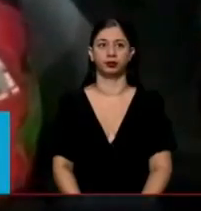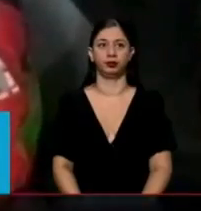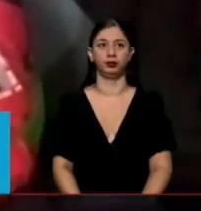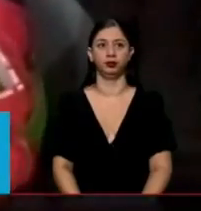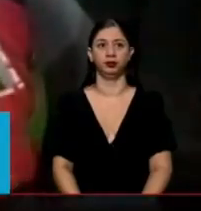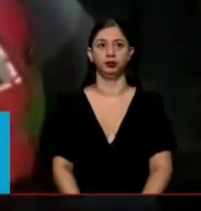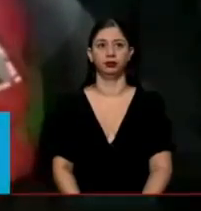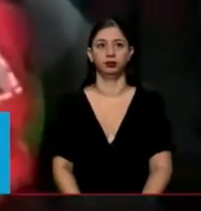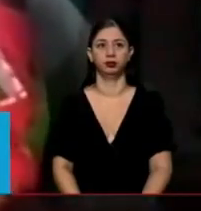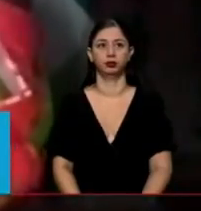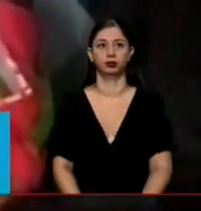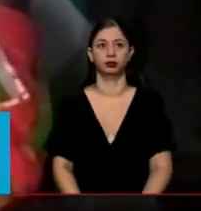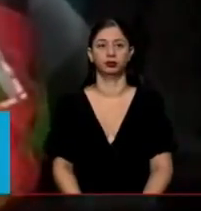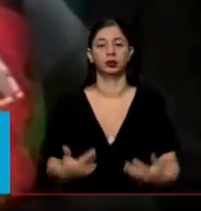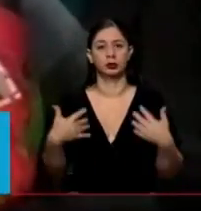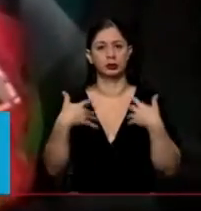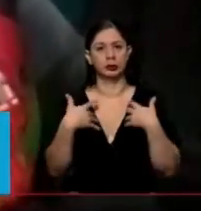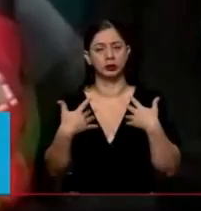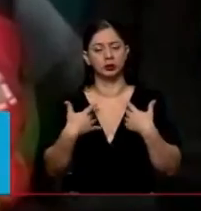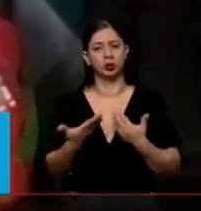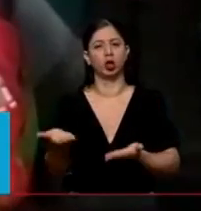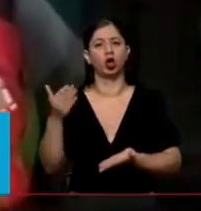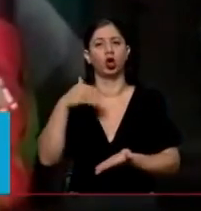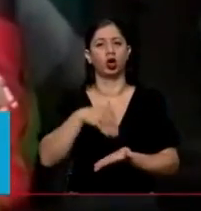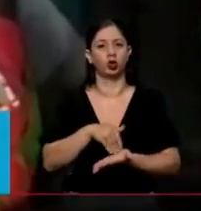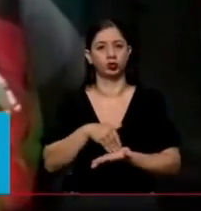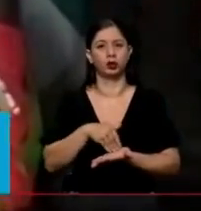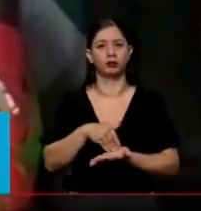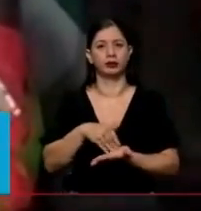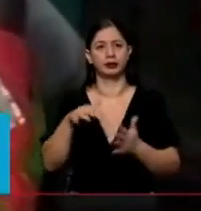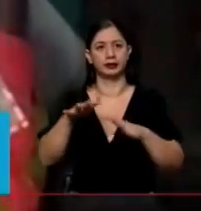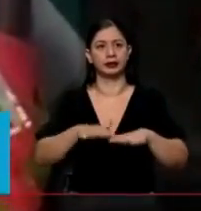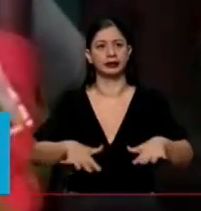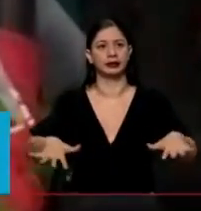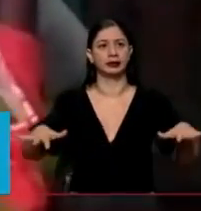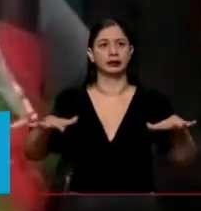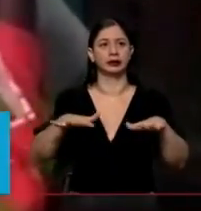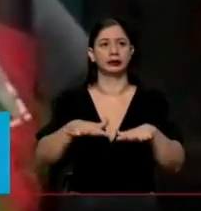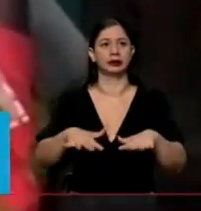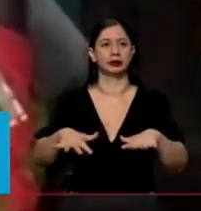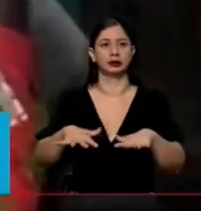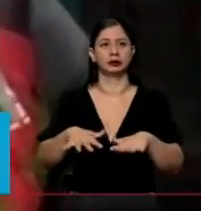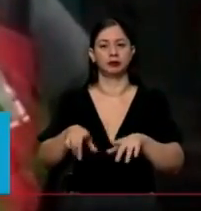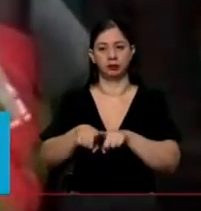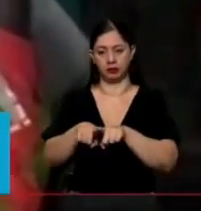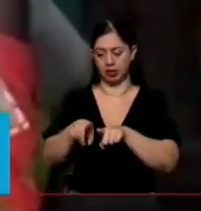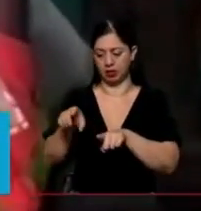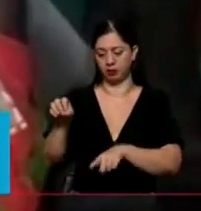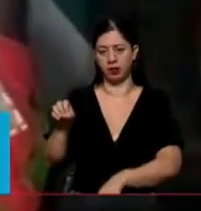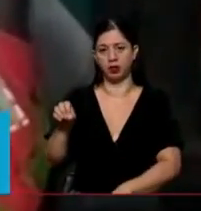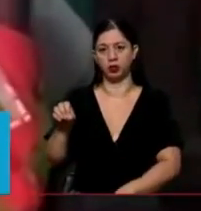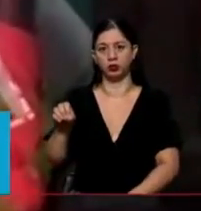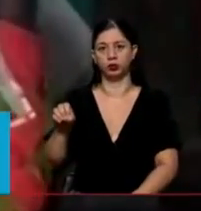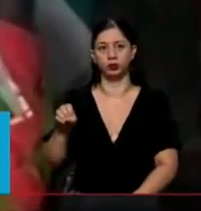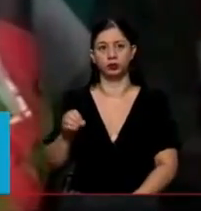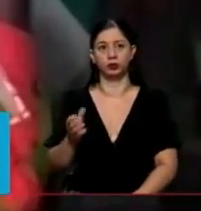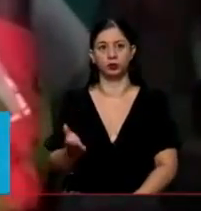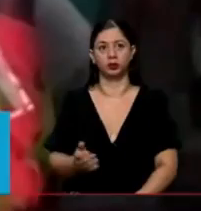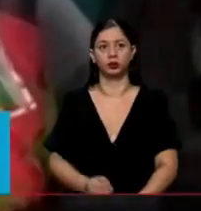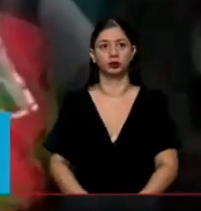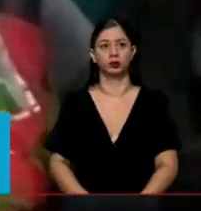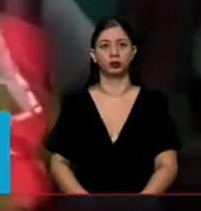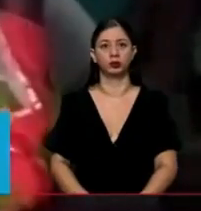Hoy, víctima nuevamente, este es nuestro territorio. Más precisamente, mi hermano, que fue